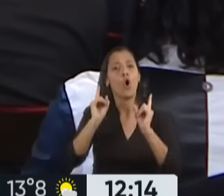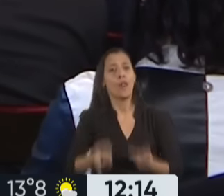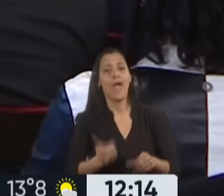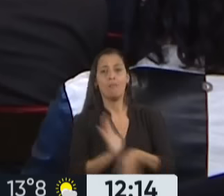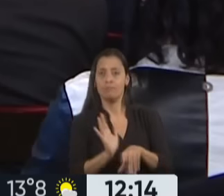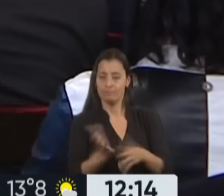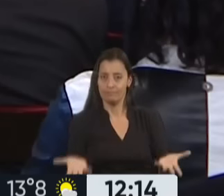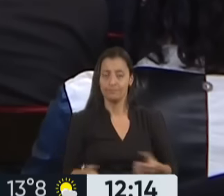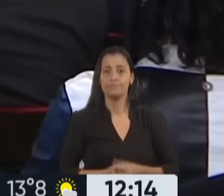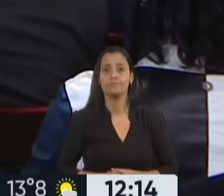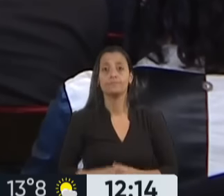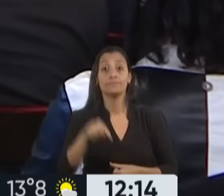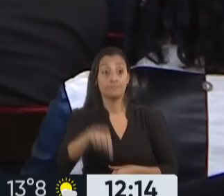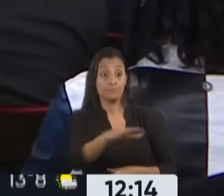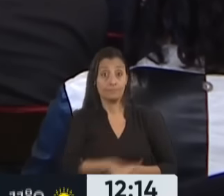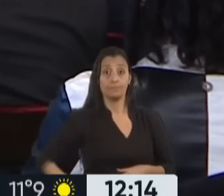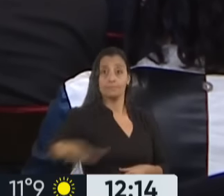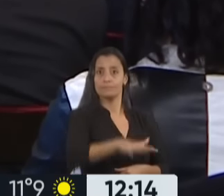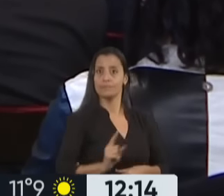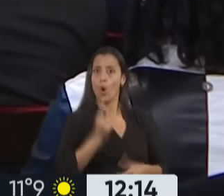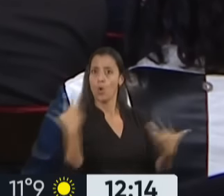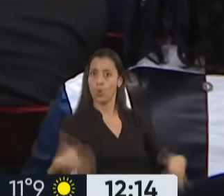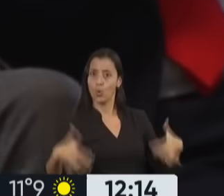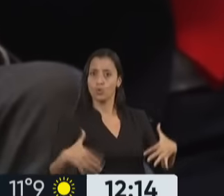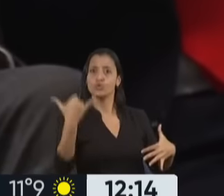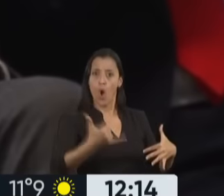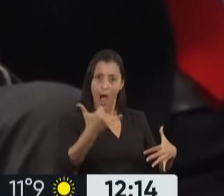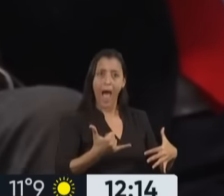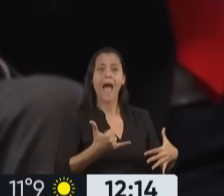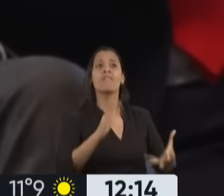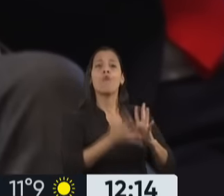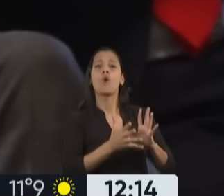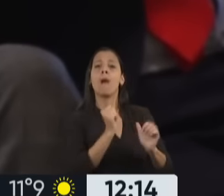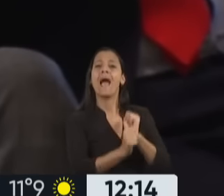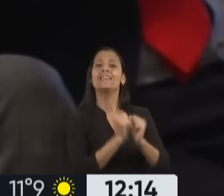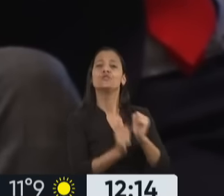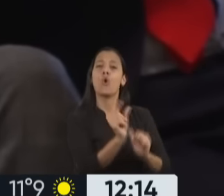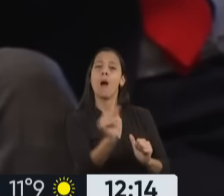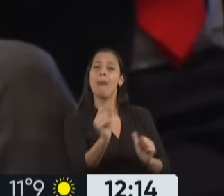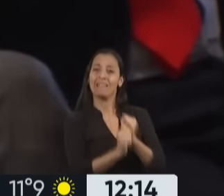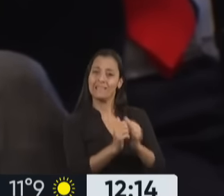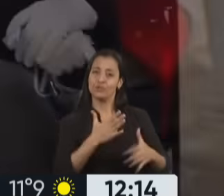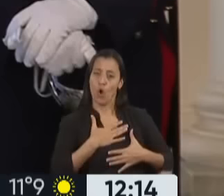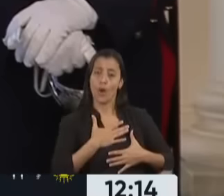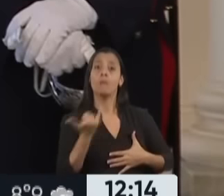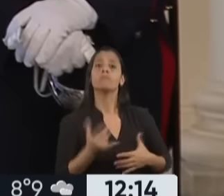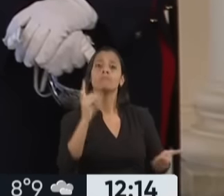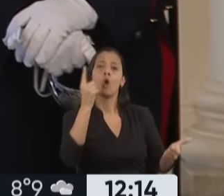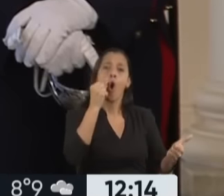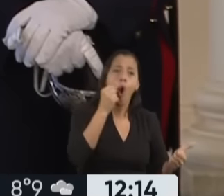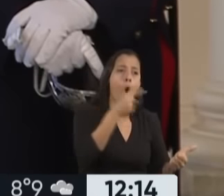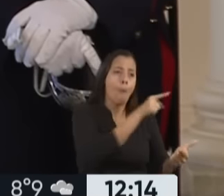instituciones. En este hall de honor se concentra una parte de nuestra historia. Hombres que con